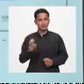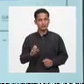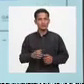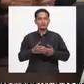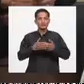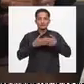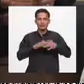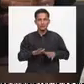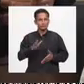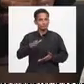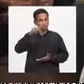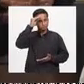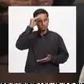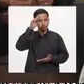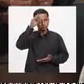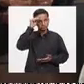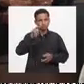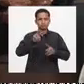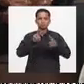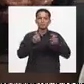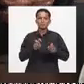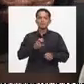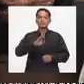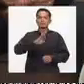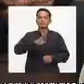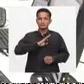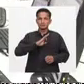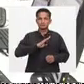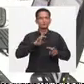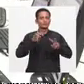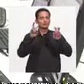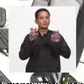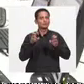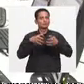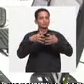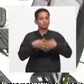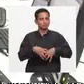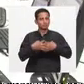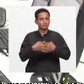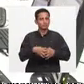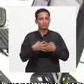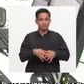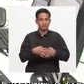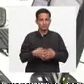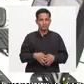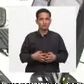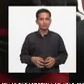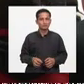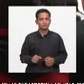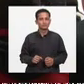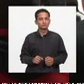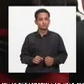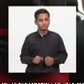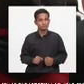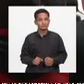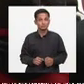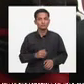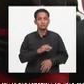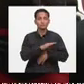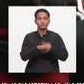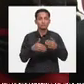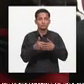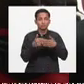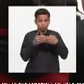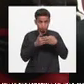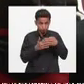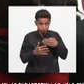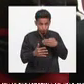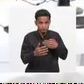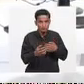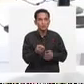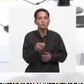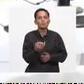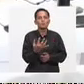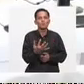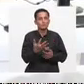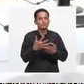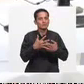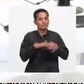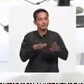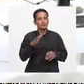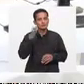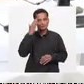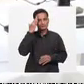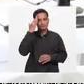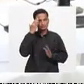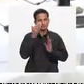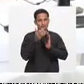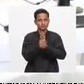están listos en lo que concierne a la parte operacional de las máquinas que deberán utilizar a partir del cierre de la jornada de los comicios del próximo